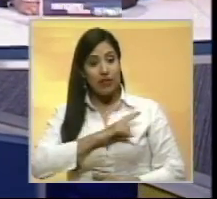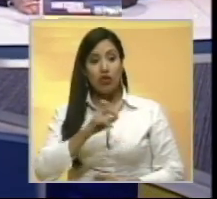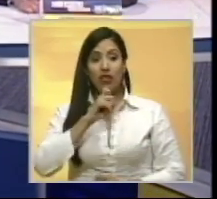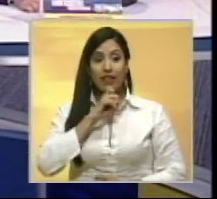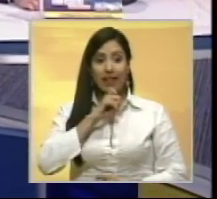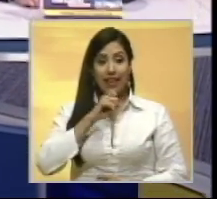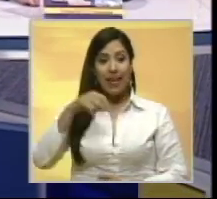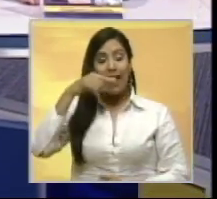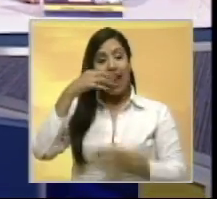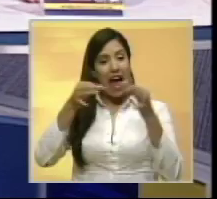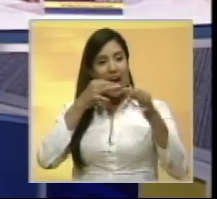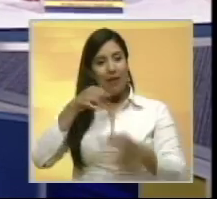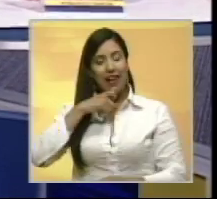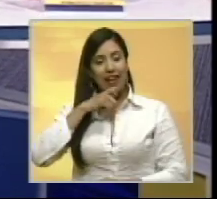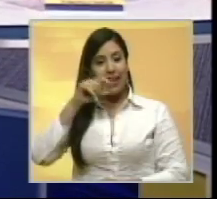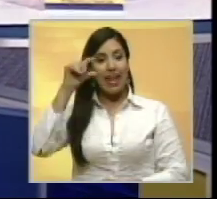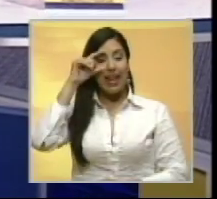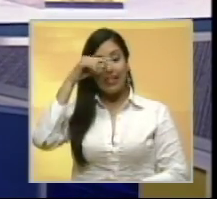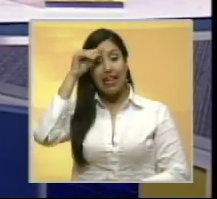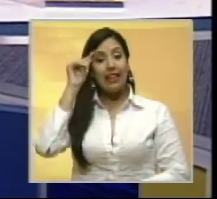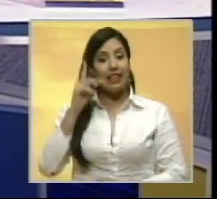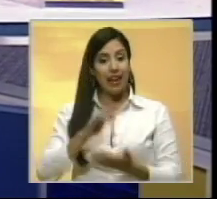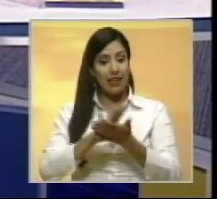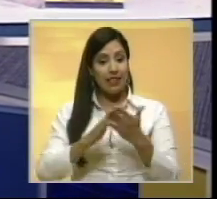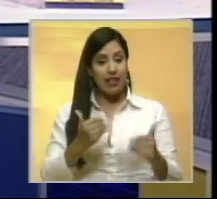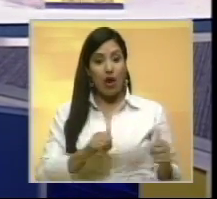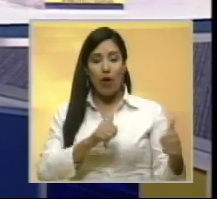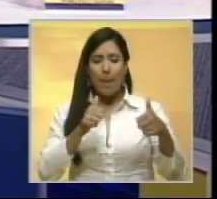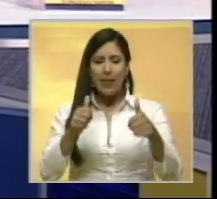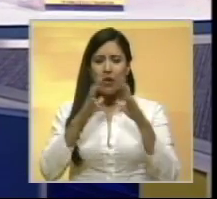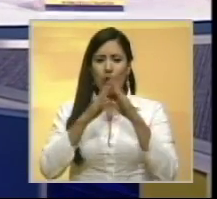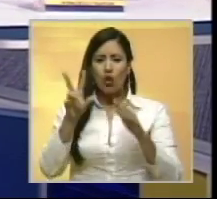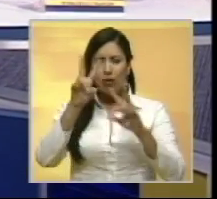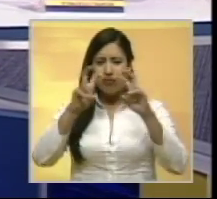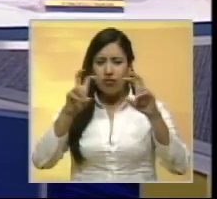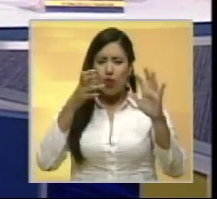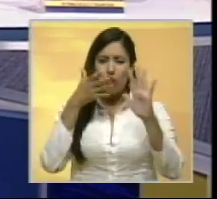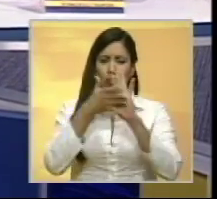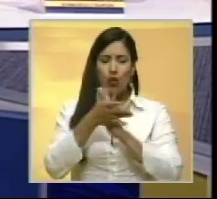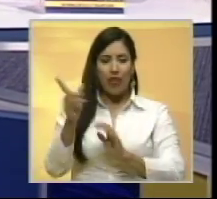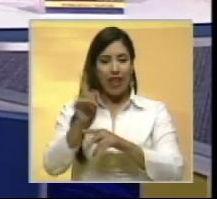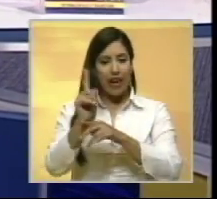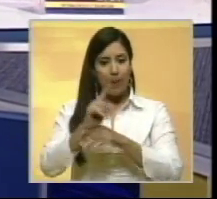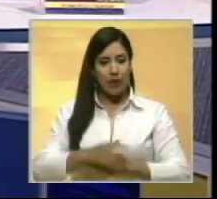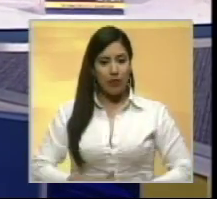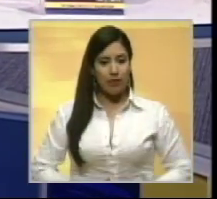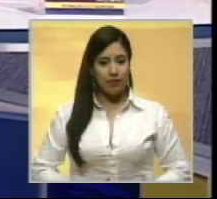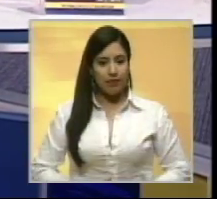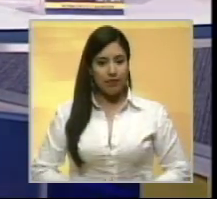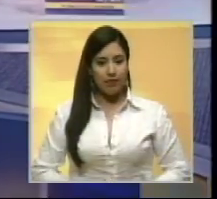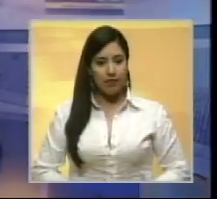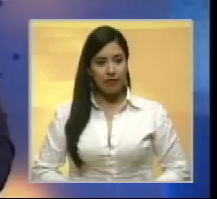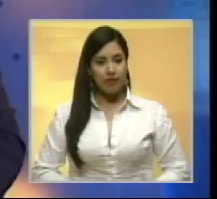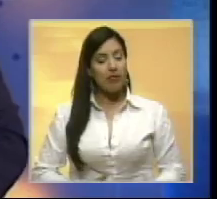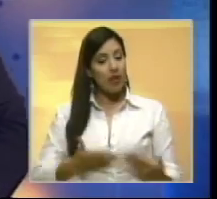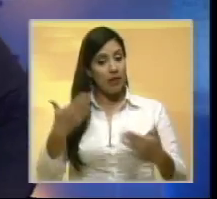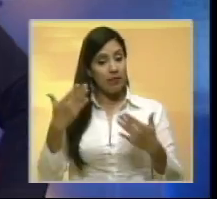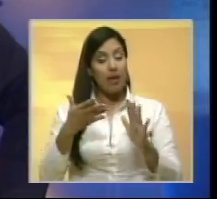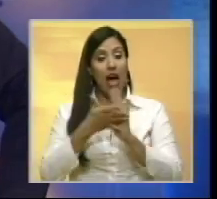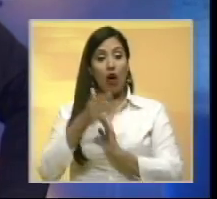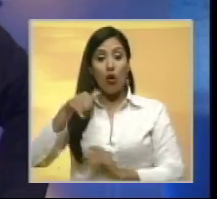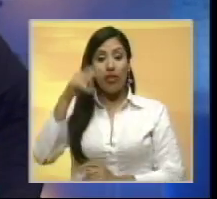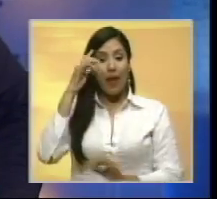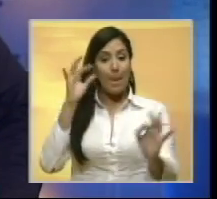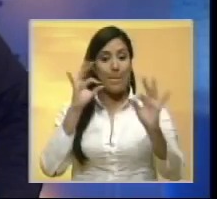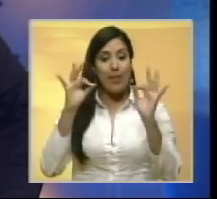Noticiero Venevisión. Néstor Brito Lande, quien les habla, Andrina Yepes. Comenzamos a revisar las informaciones de inmediato. Para hoy